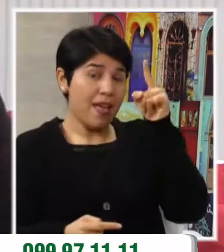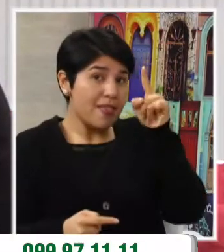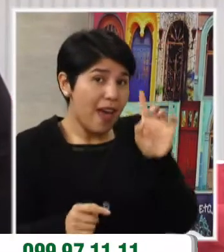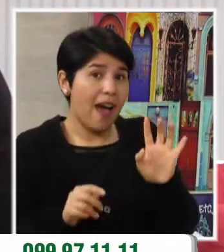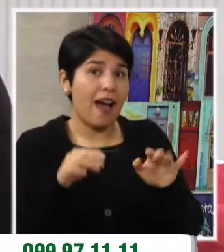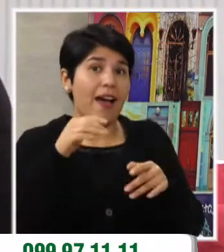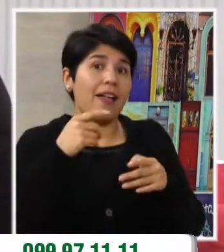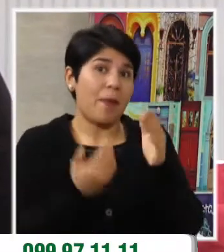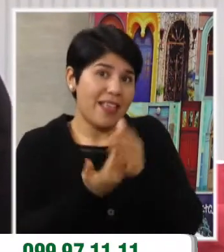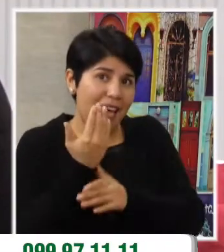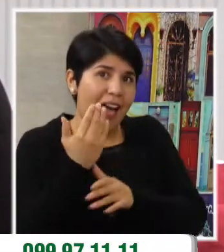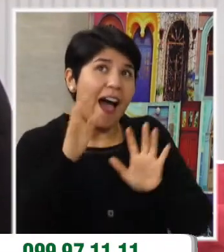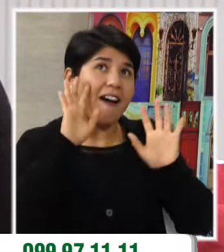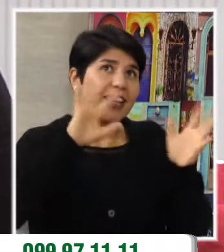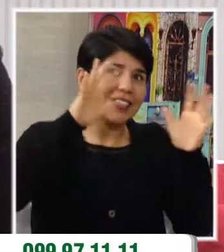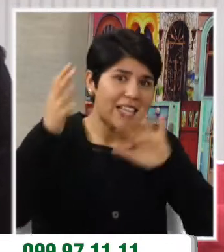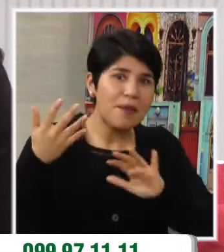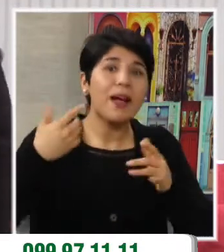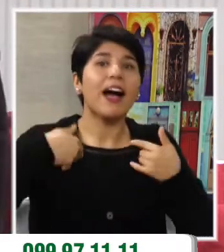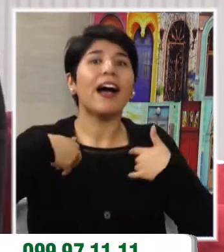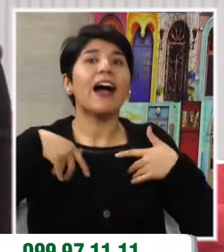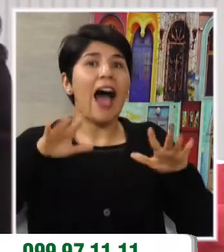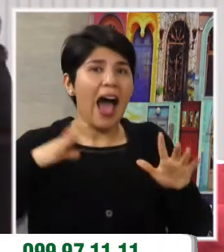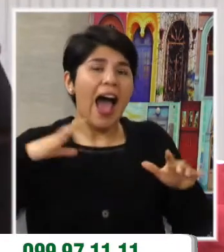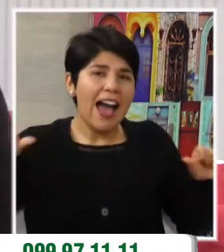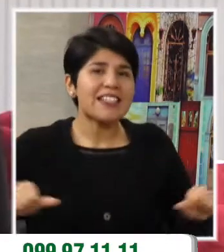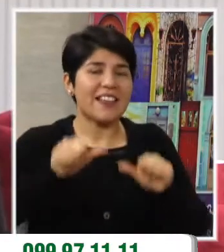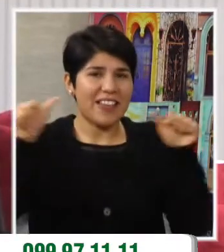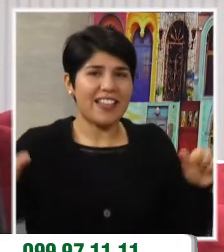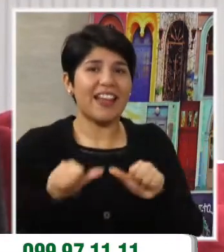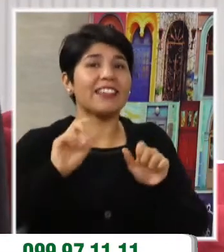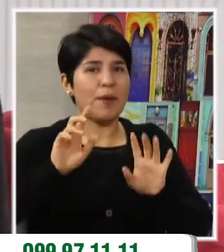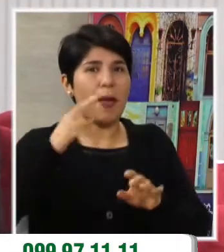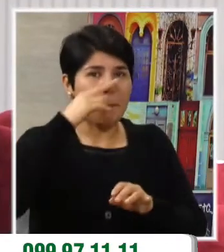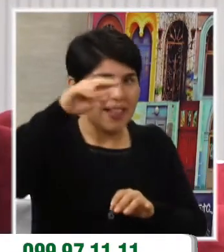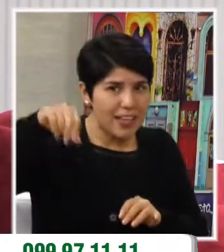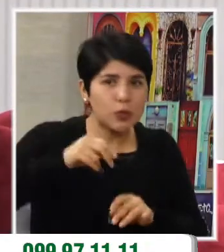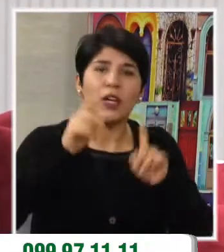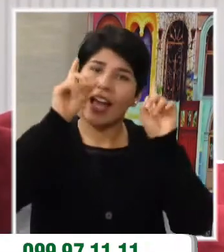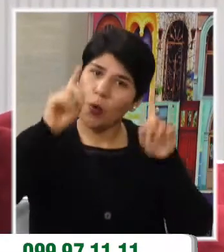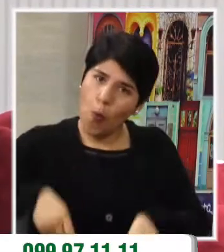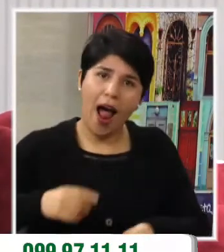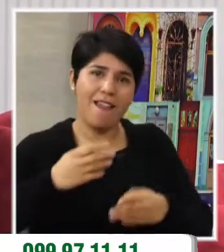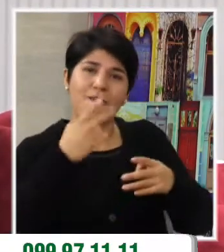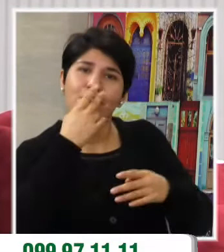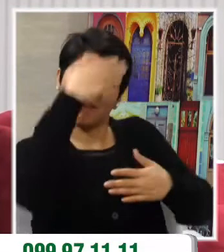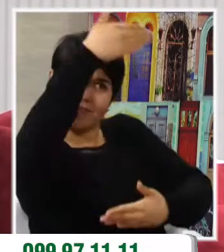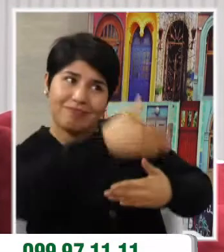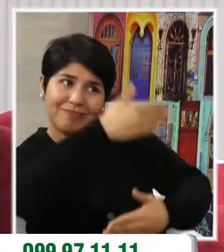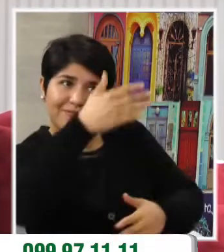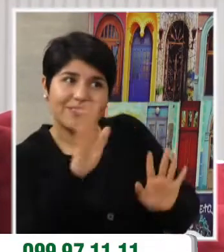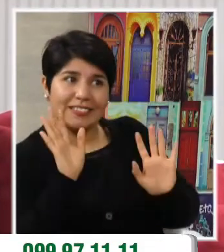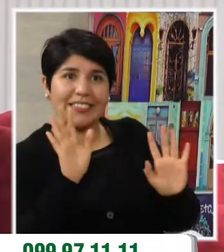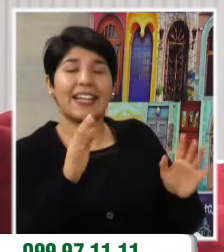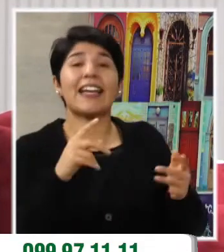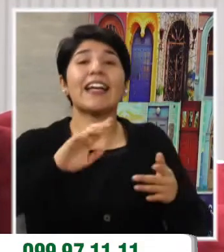permite también una actividad que esa se hace del lado de afuera en donde azúcar a través de los vídeos este y bueno y el